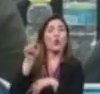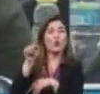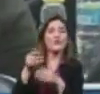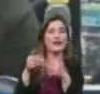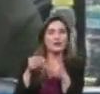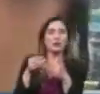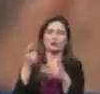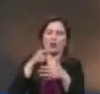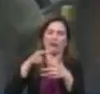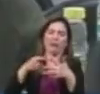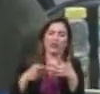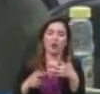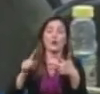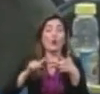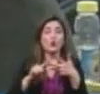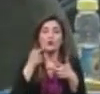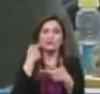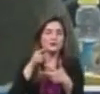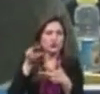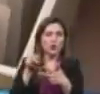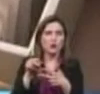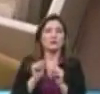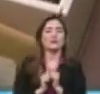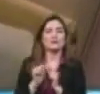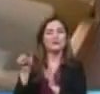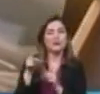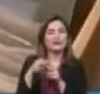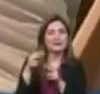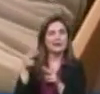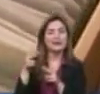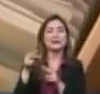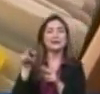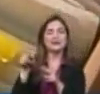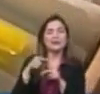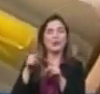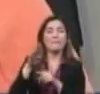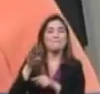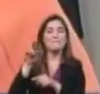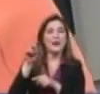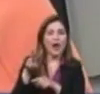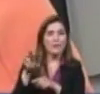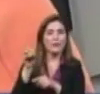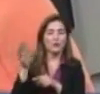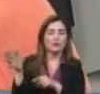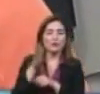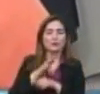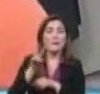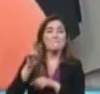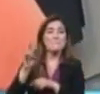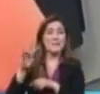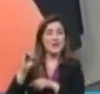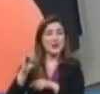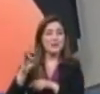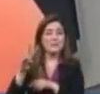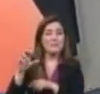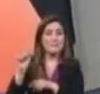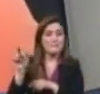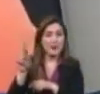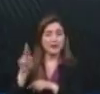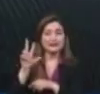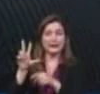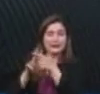el exgerente de Petroecuador, Alex Bravo, y el empresario Jorge Vivar. Según Salazar, encontró las pruebas suficientes